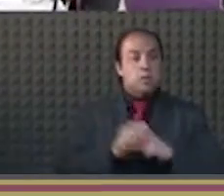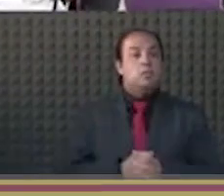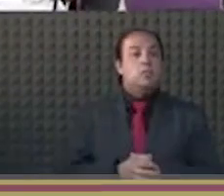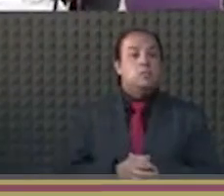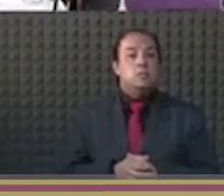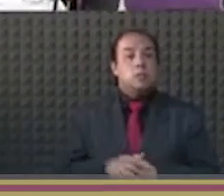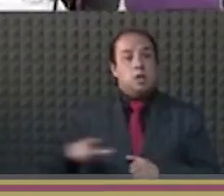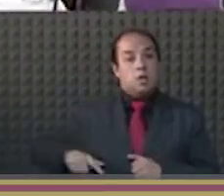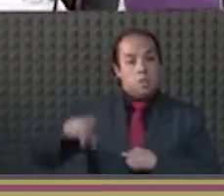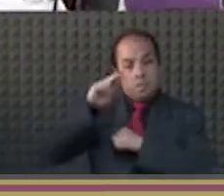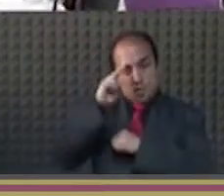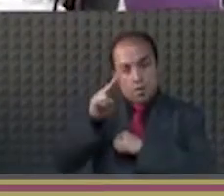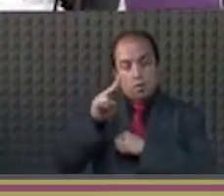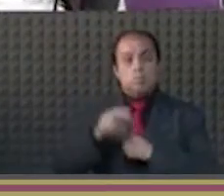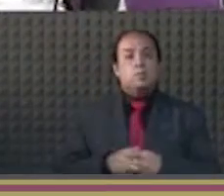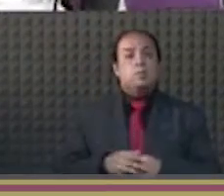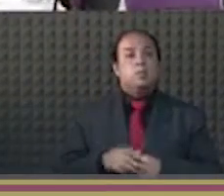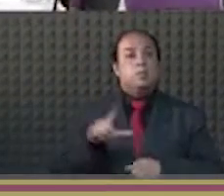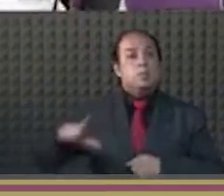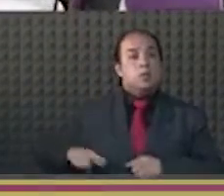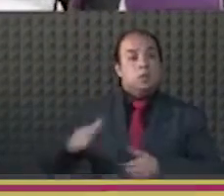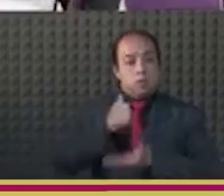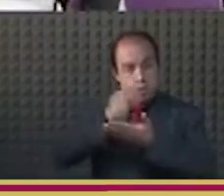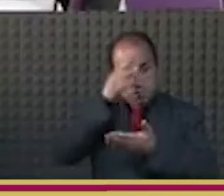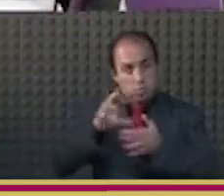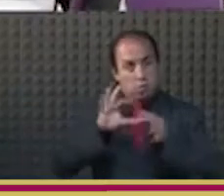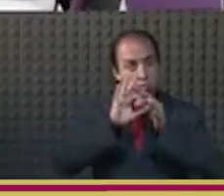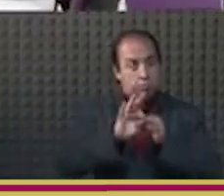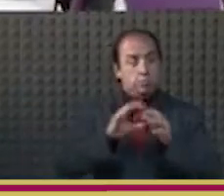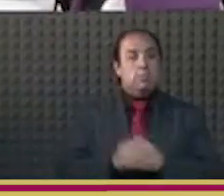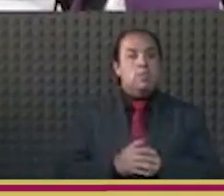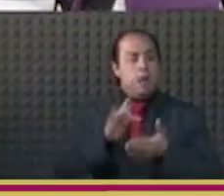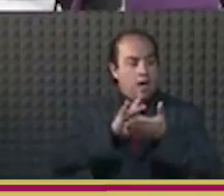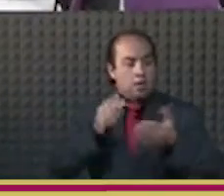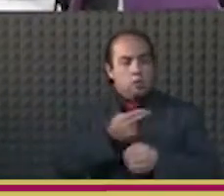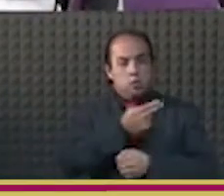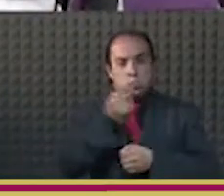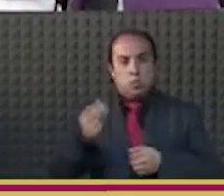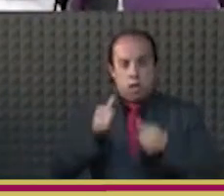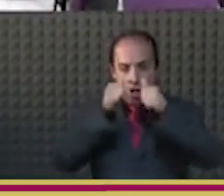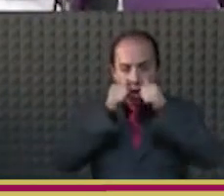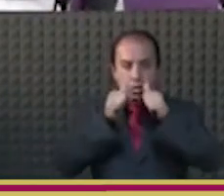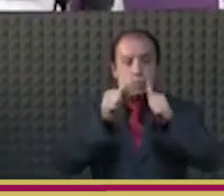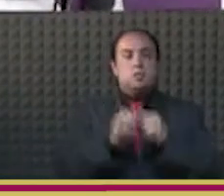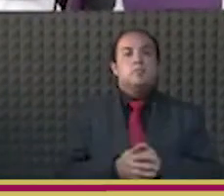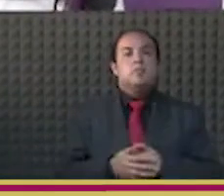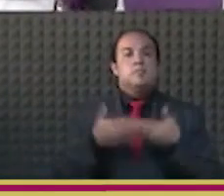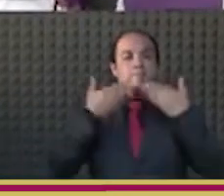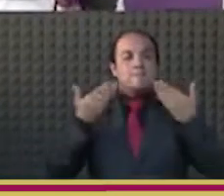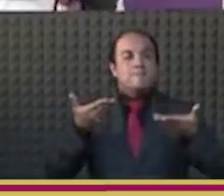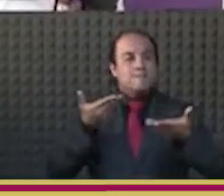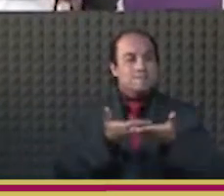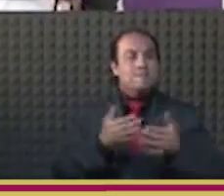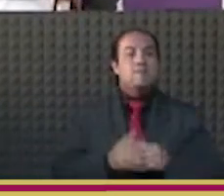Previsión Social del Gobierno de México y el Gobierno de la Ciudad de México agradecen su fina atención y gentil